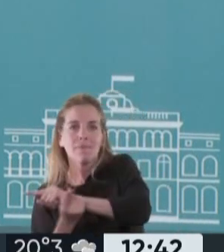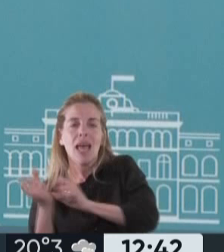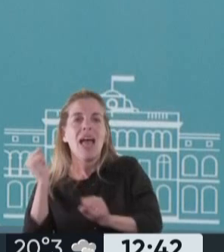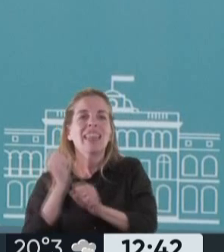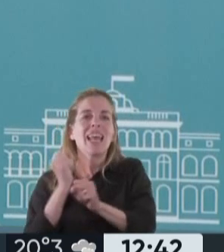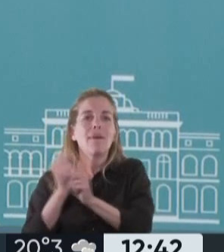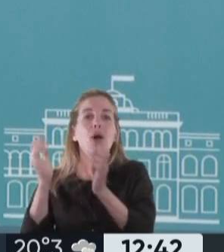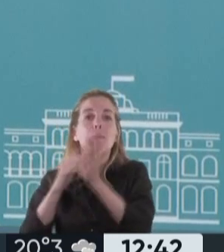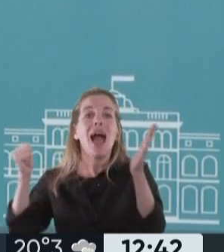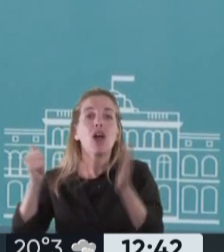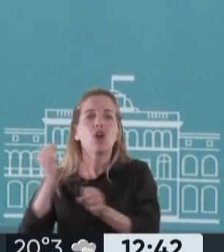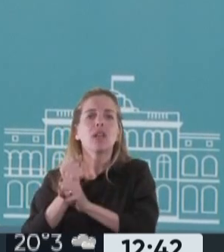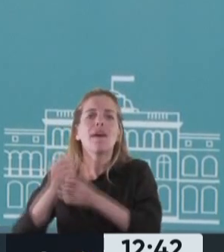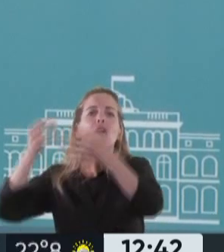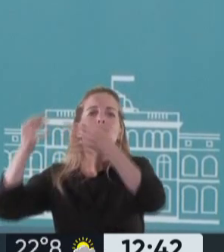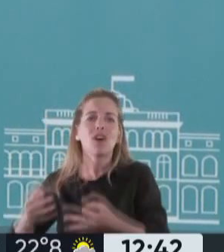blanco, registrado.